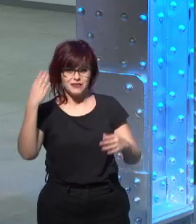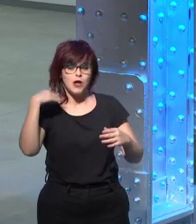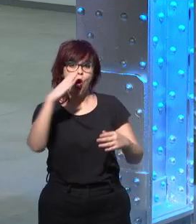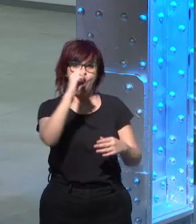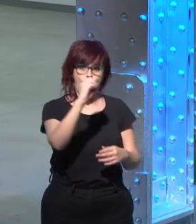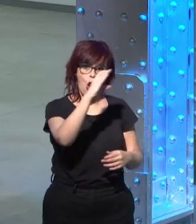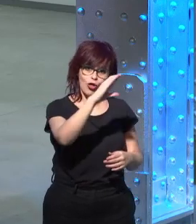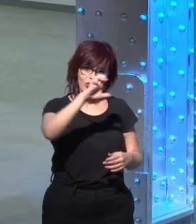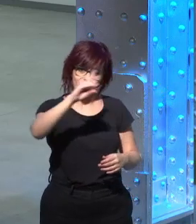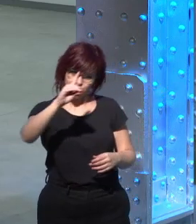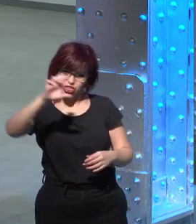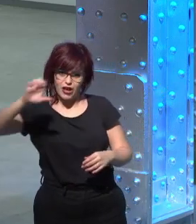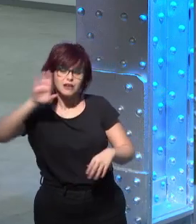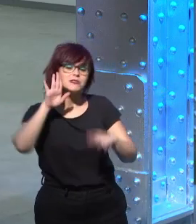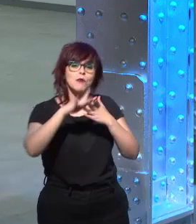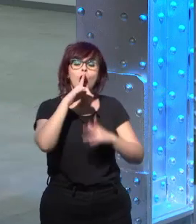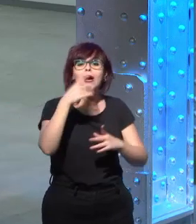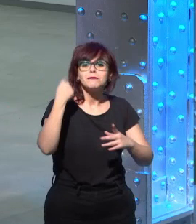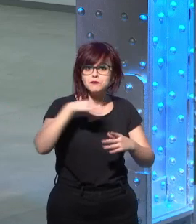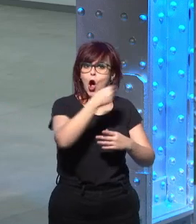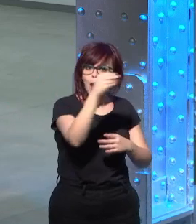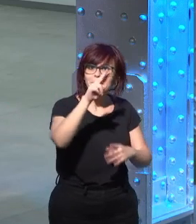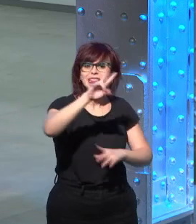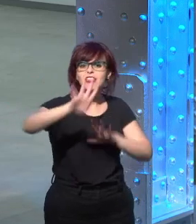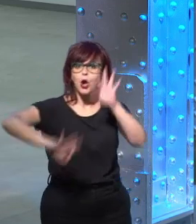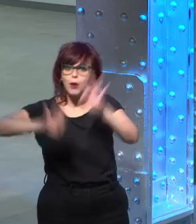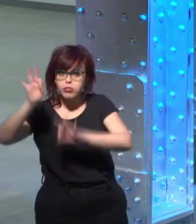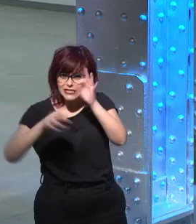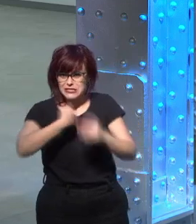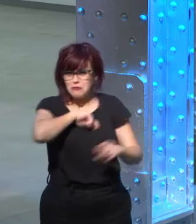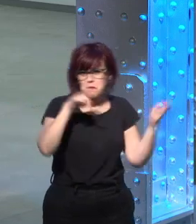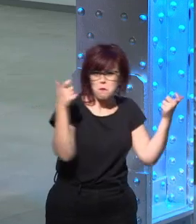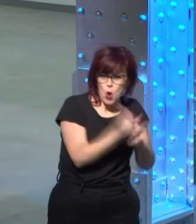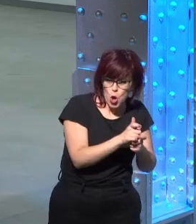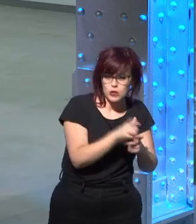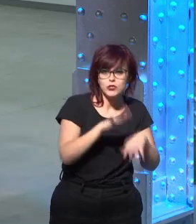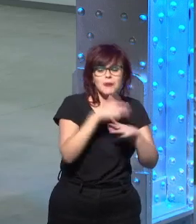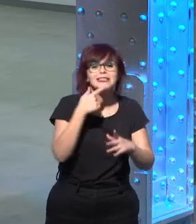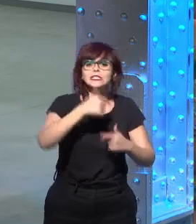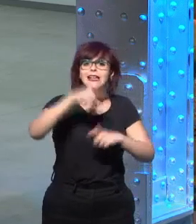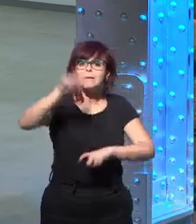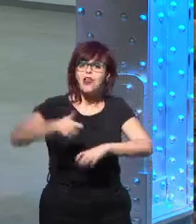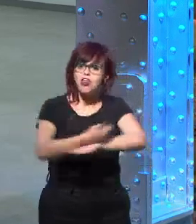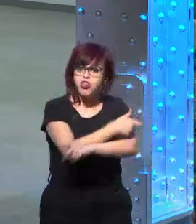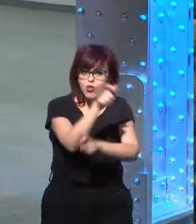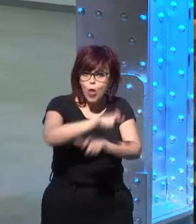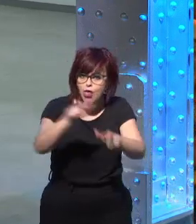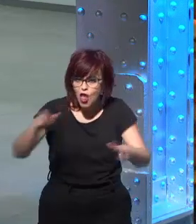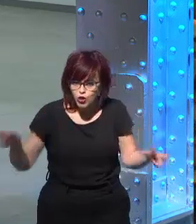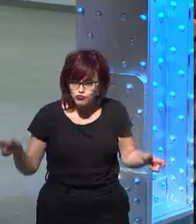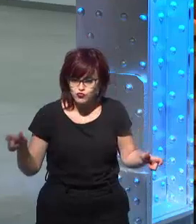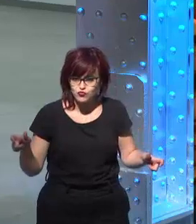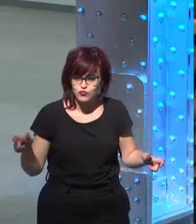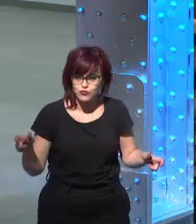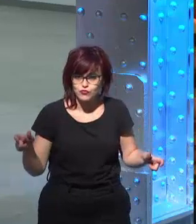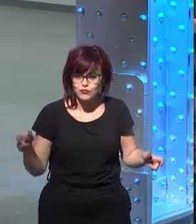la OCDE, ese porcentaje es de un 25%. Otro de los desafíos que tenemos son los ciudadanos. Es obvio que